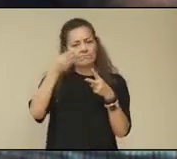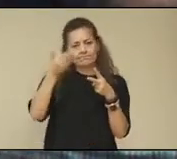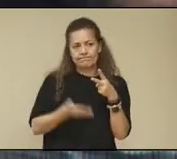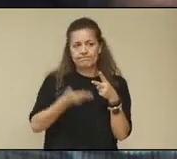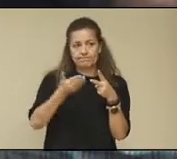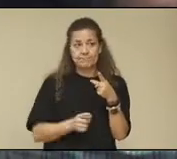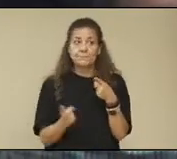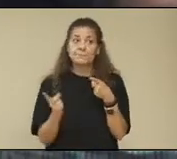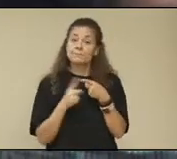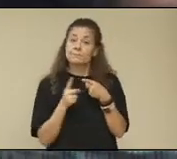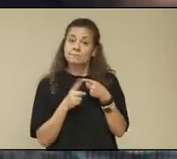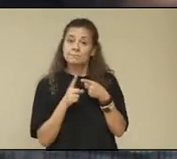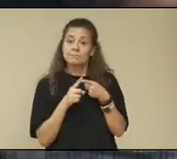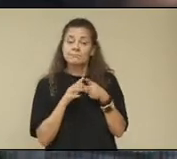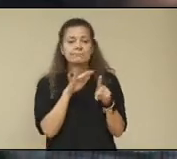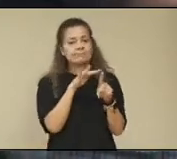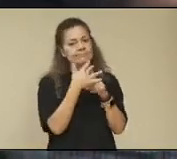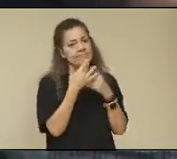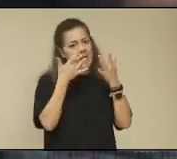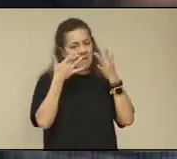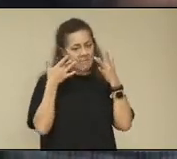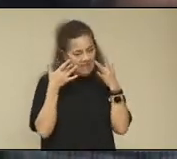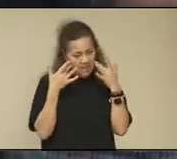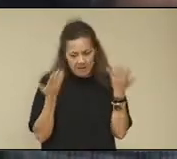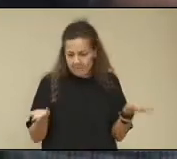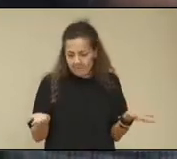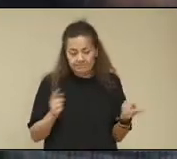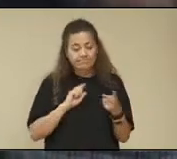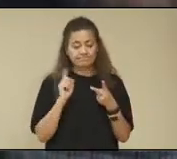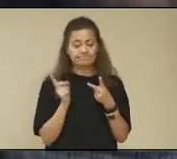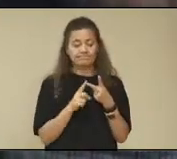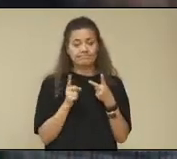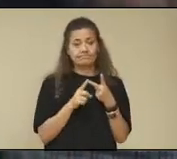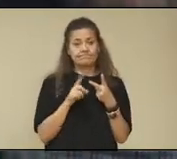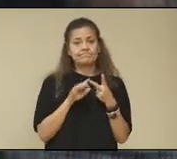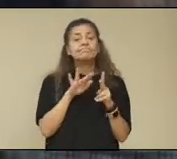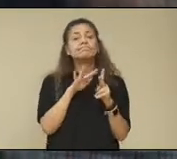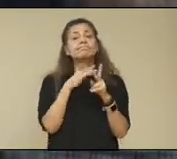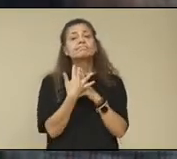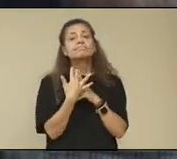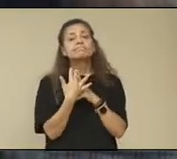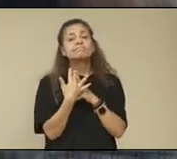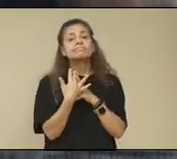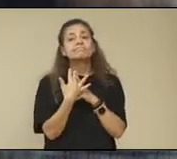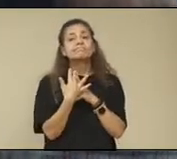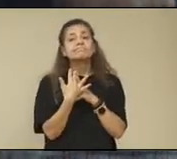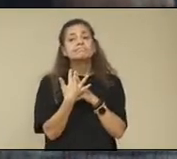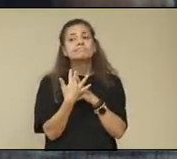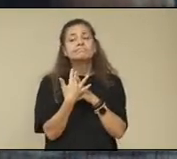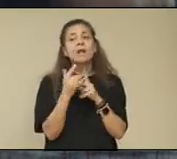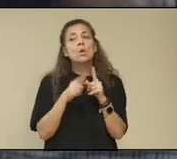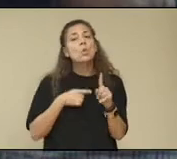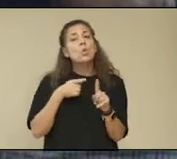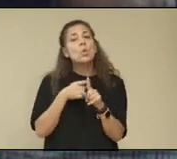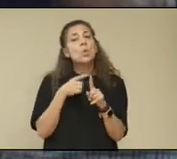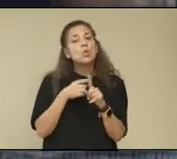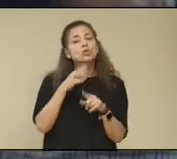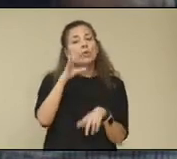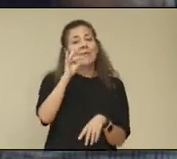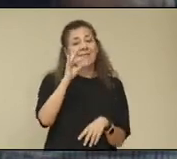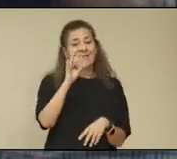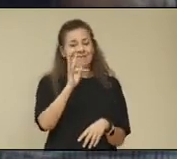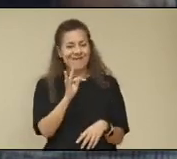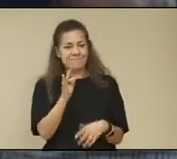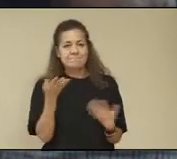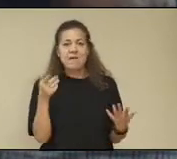Uno es las condiciones de higiene y otro es las condiciones, el uso de DDT. El DDT